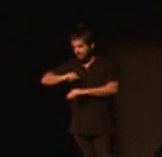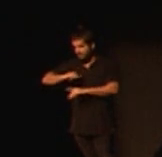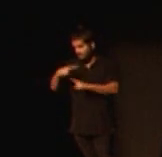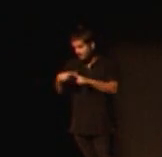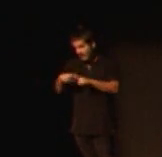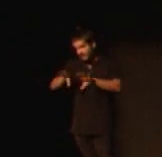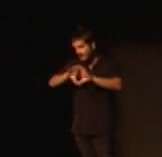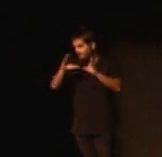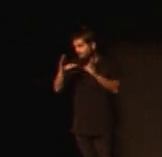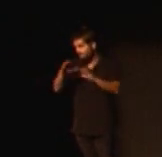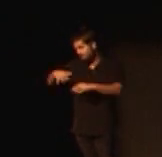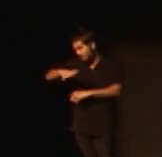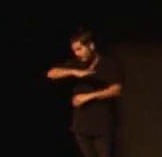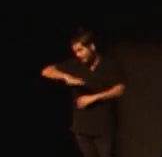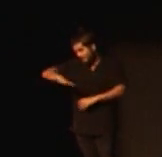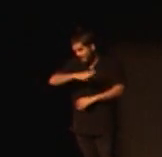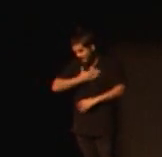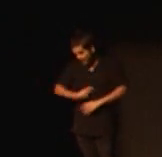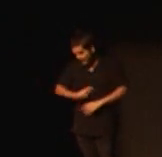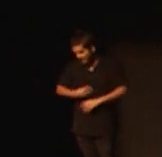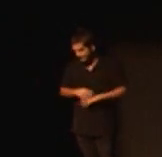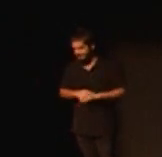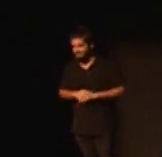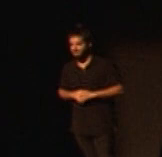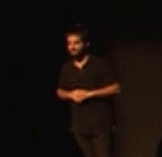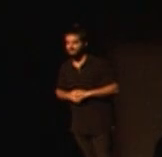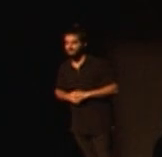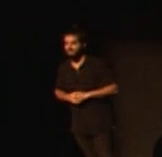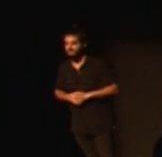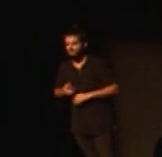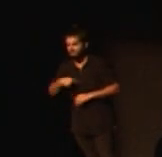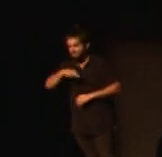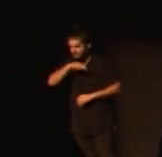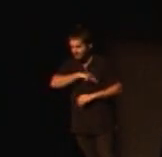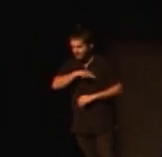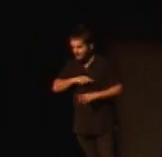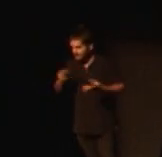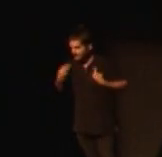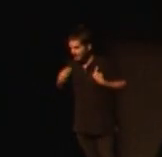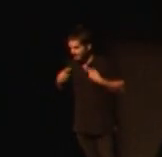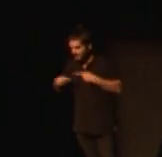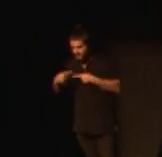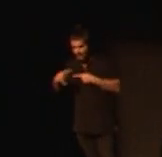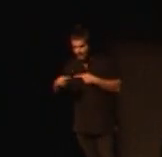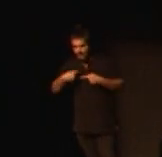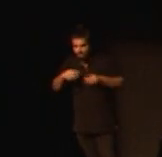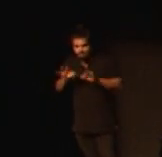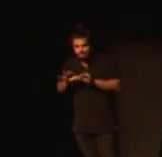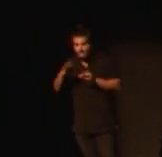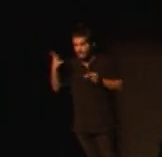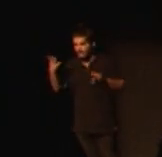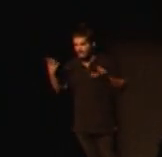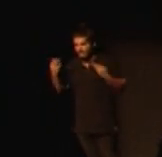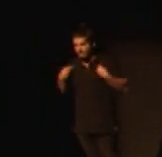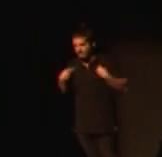dicho anteriormente, que esta es la mejor tierra del mundo porque lo es, porque lo creo, porque lo siento y porque lo vivo cada día. Tengo la suerte de poder vivirlo cada